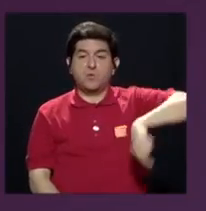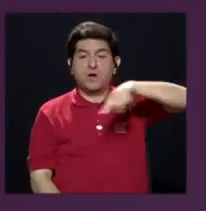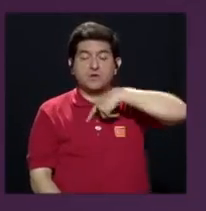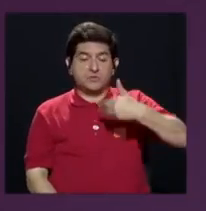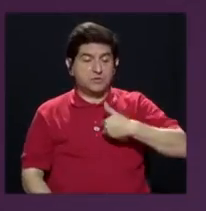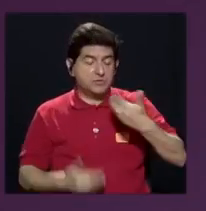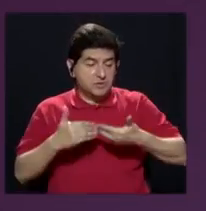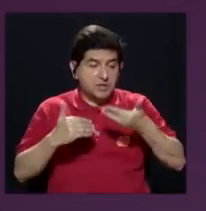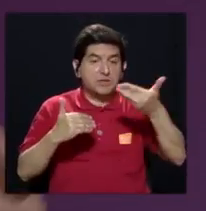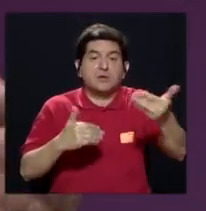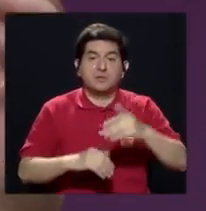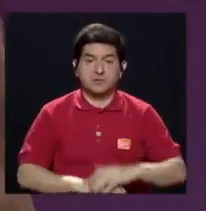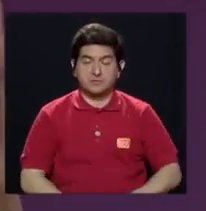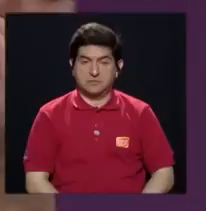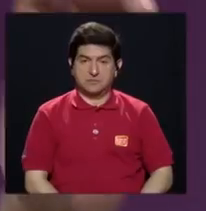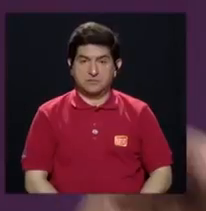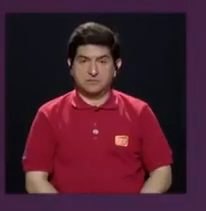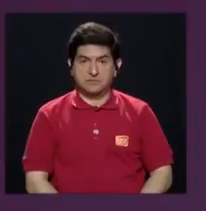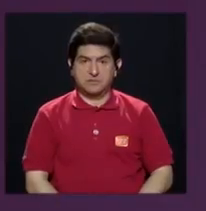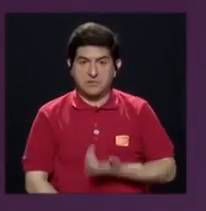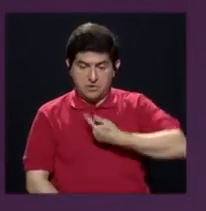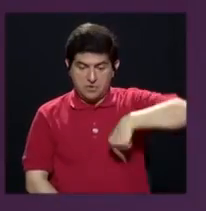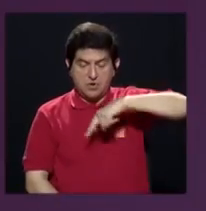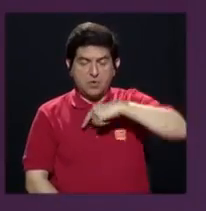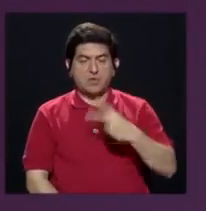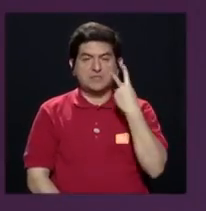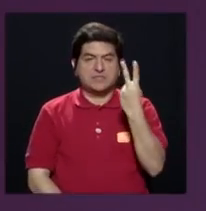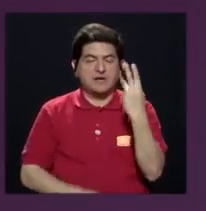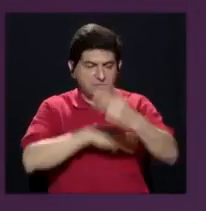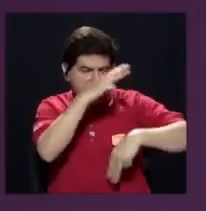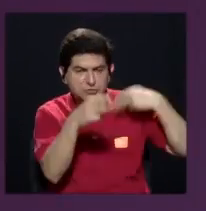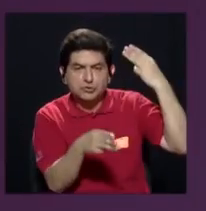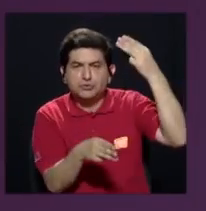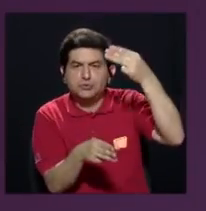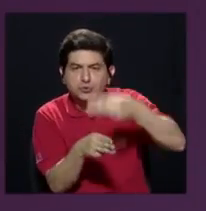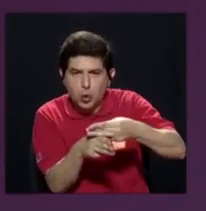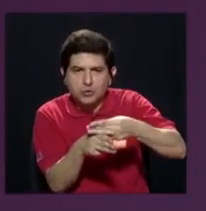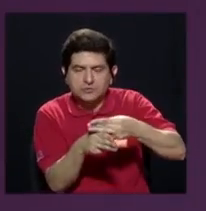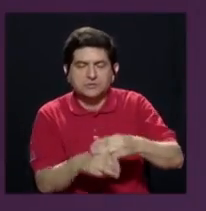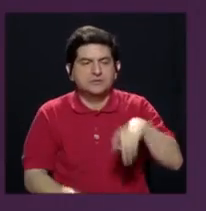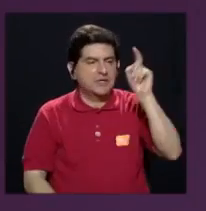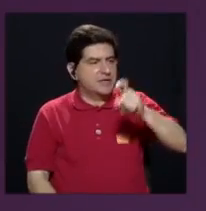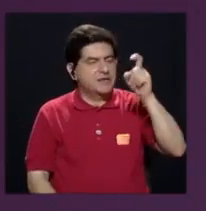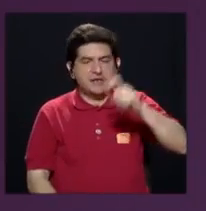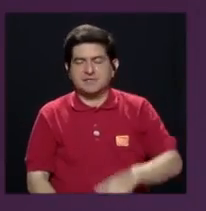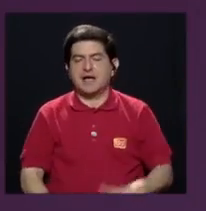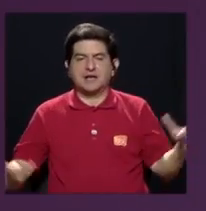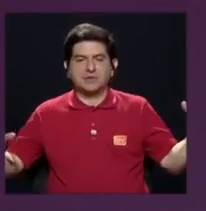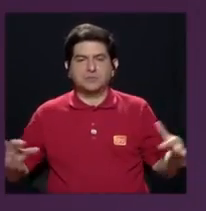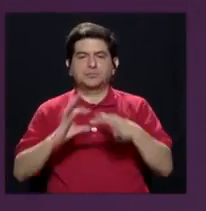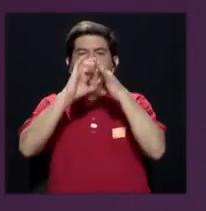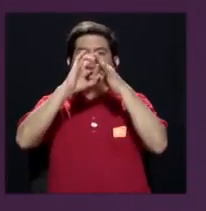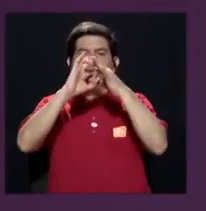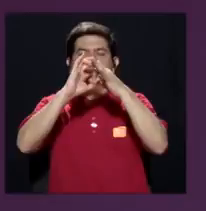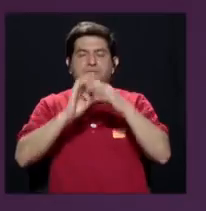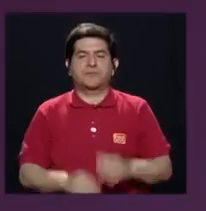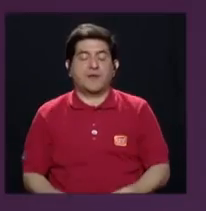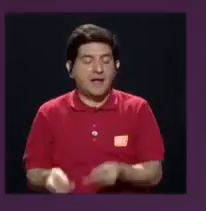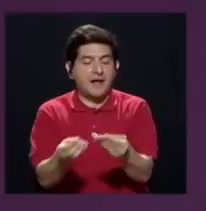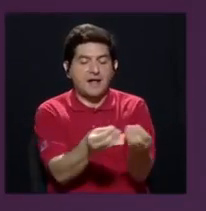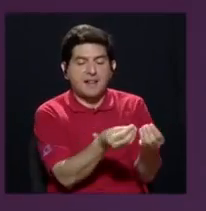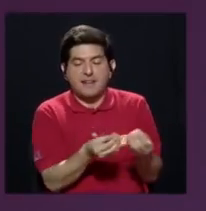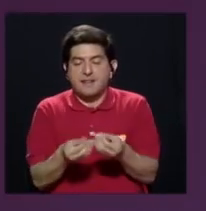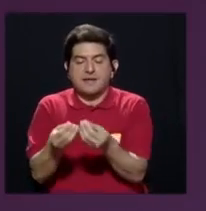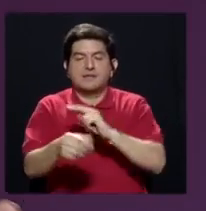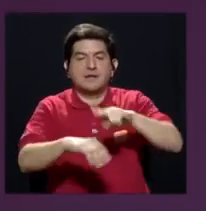elementos porque también nuestra cosmovisión verdad tenemos que hacer una conexión con la tierra